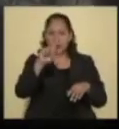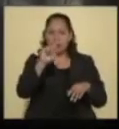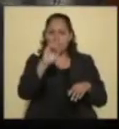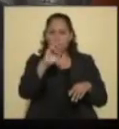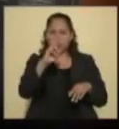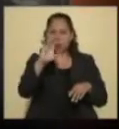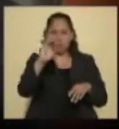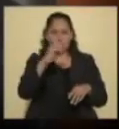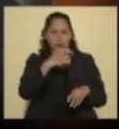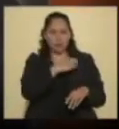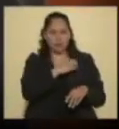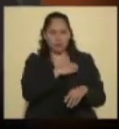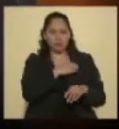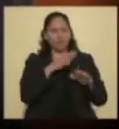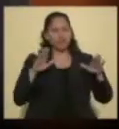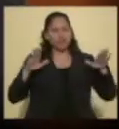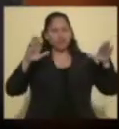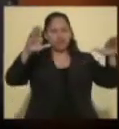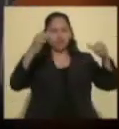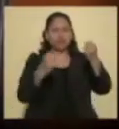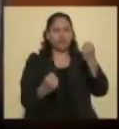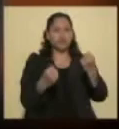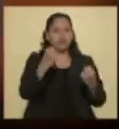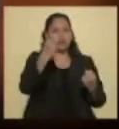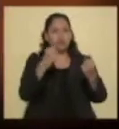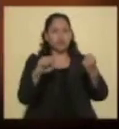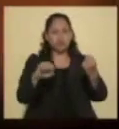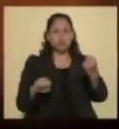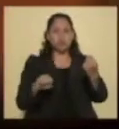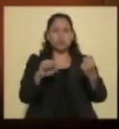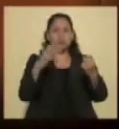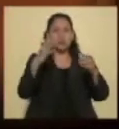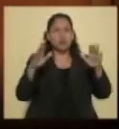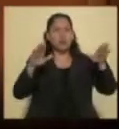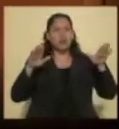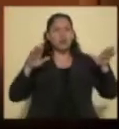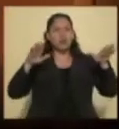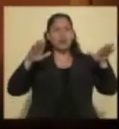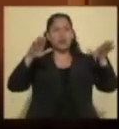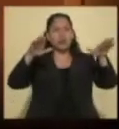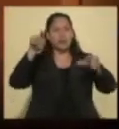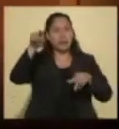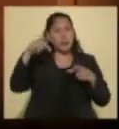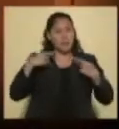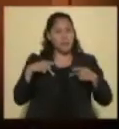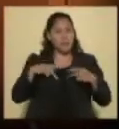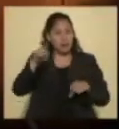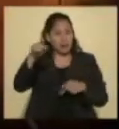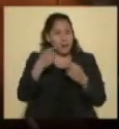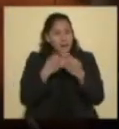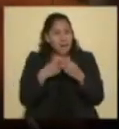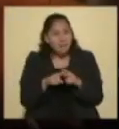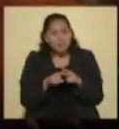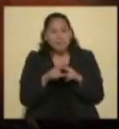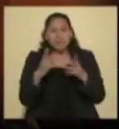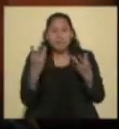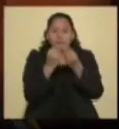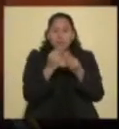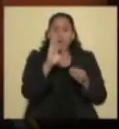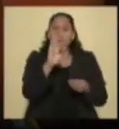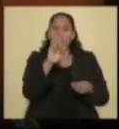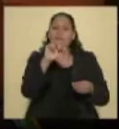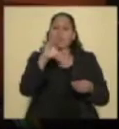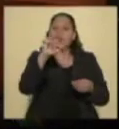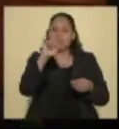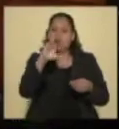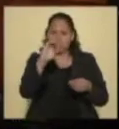capitán, era una persona que se inició con Francisco Sarabia